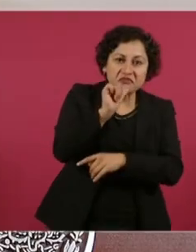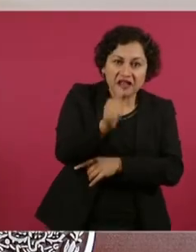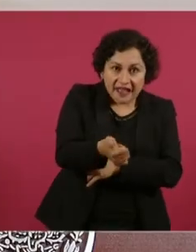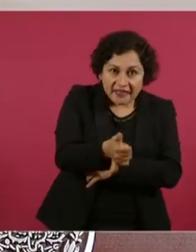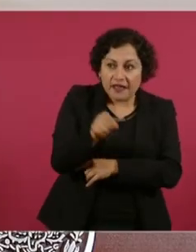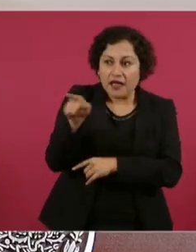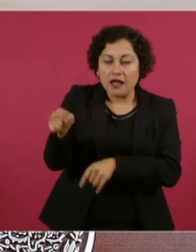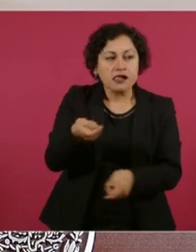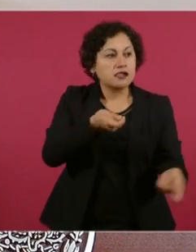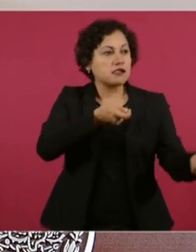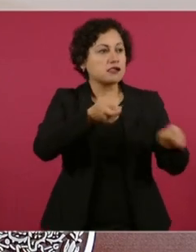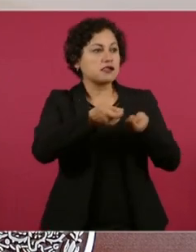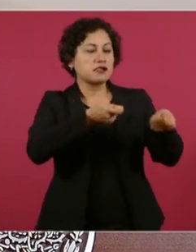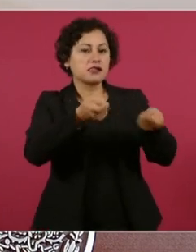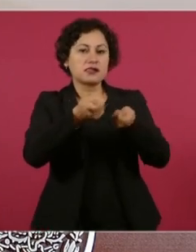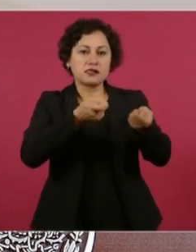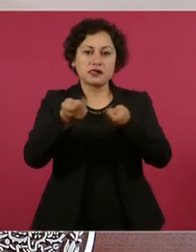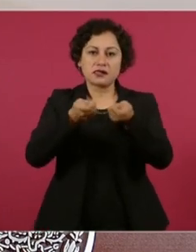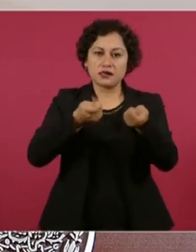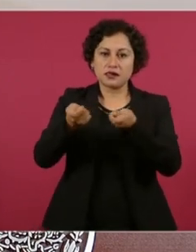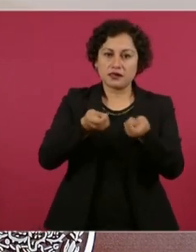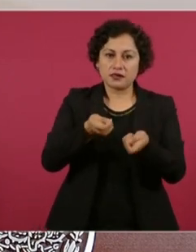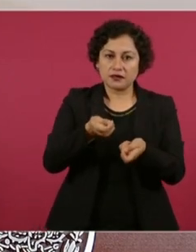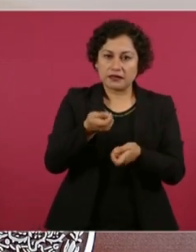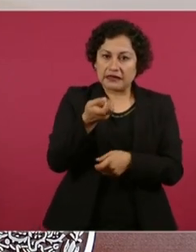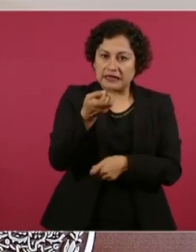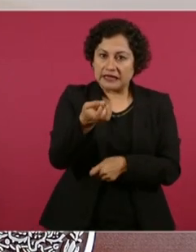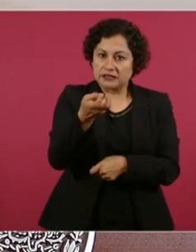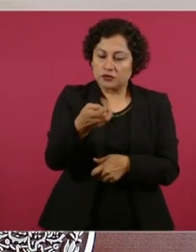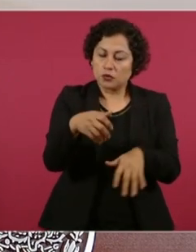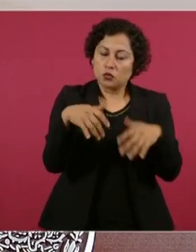Es gravísimo,